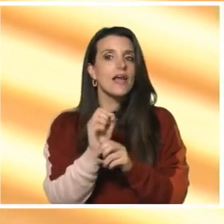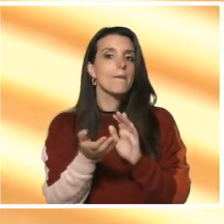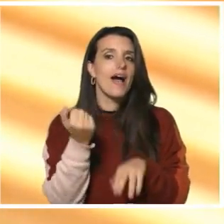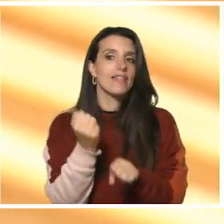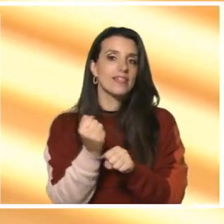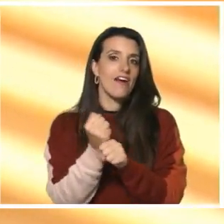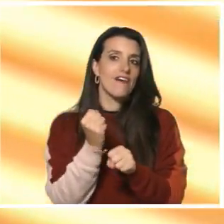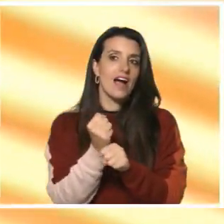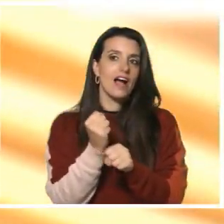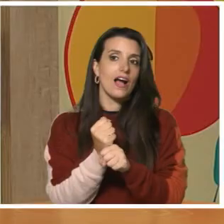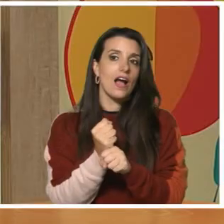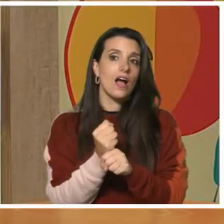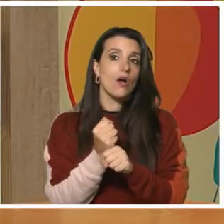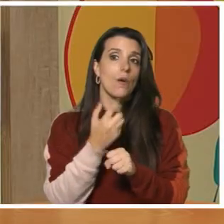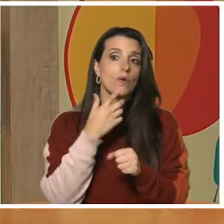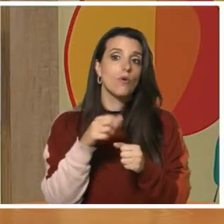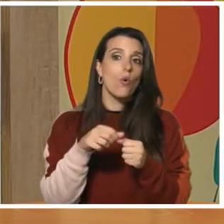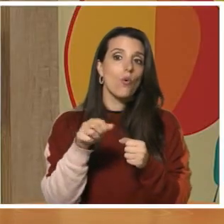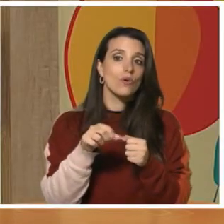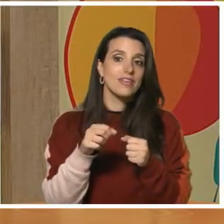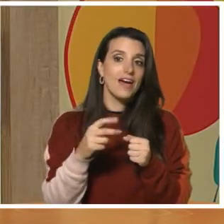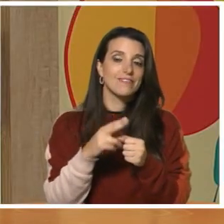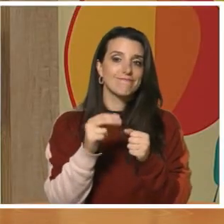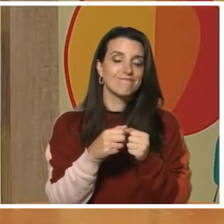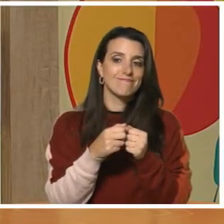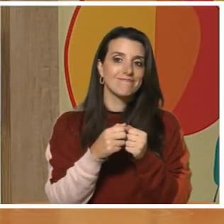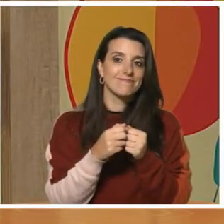con... Realmente una uña, se nota, ¿no?